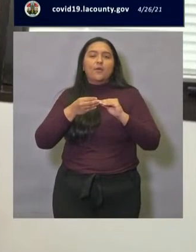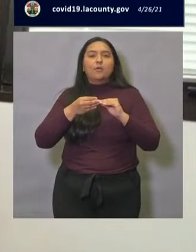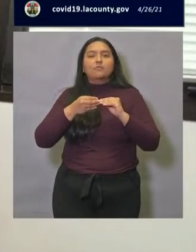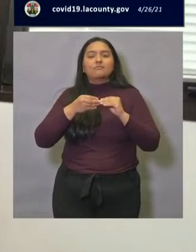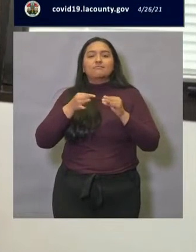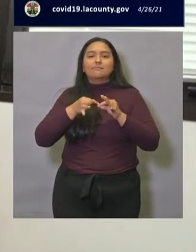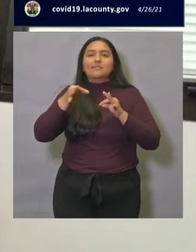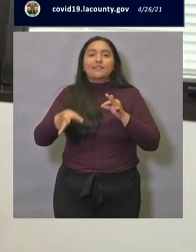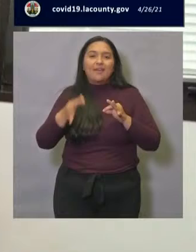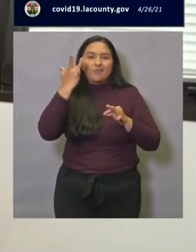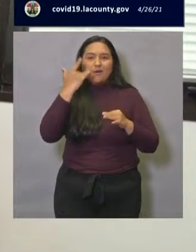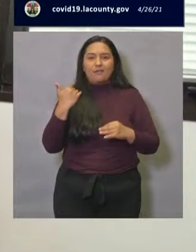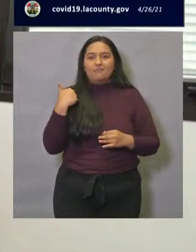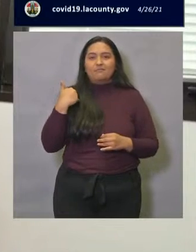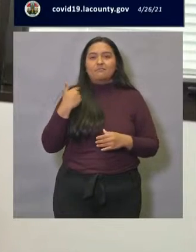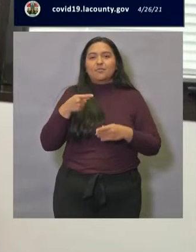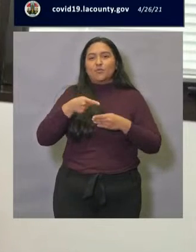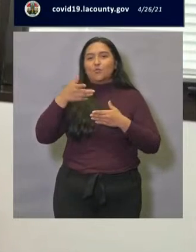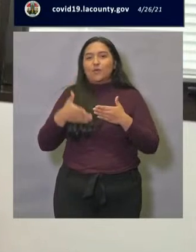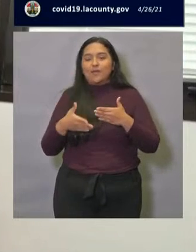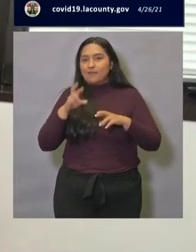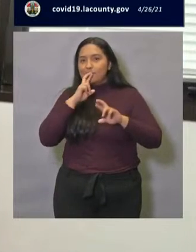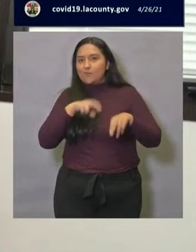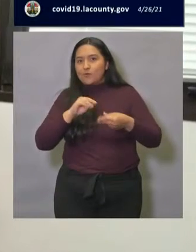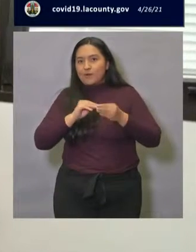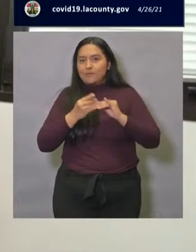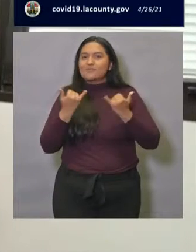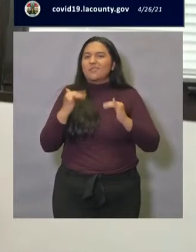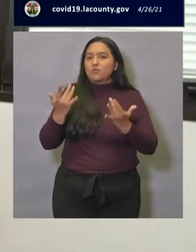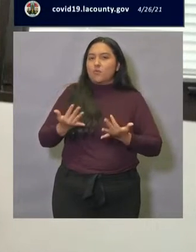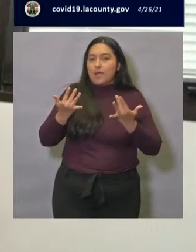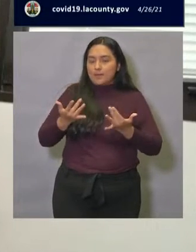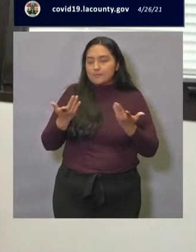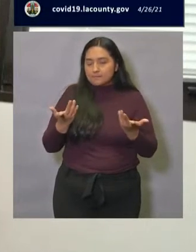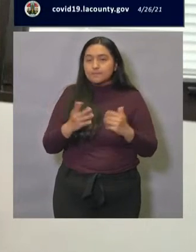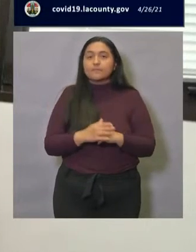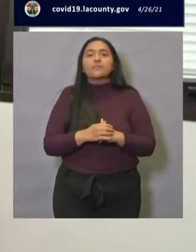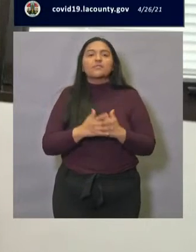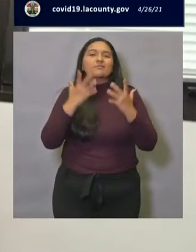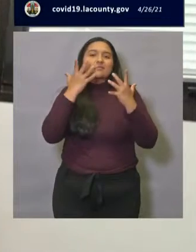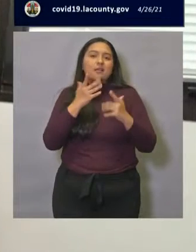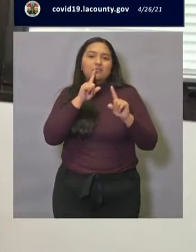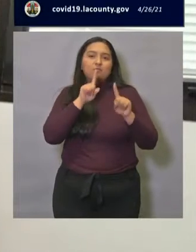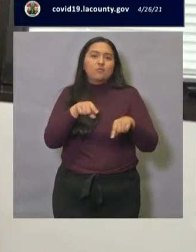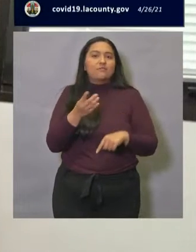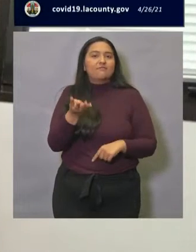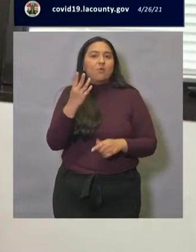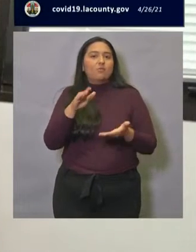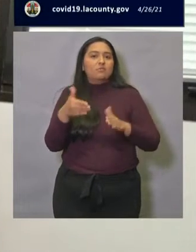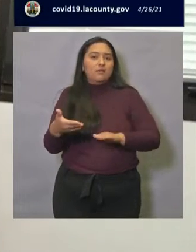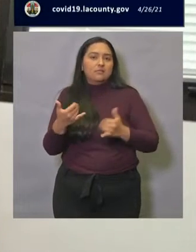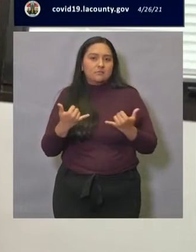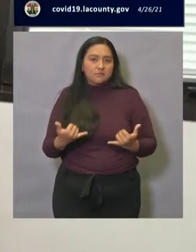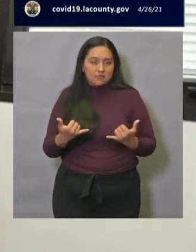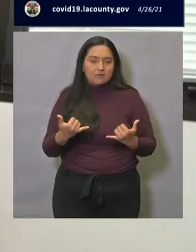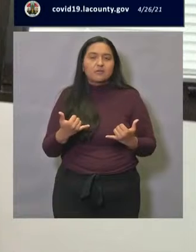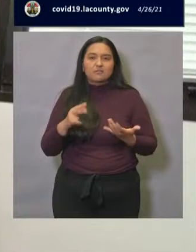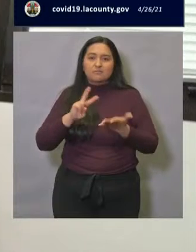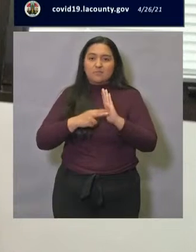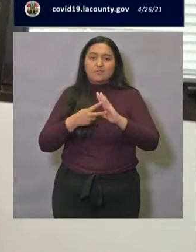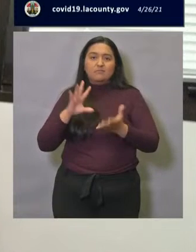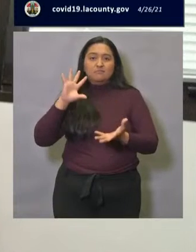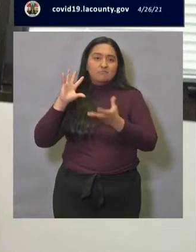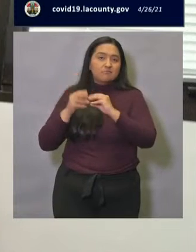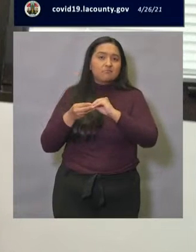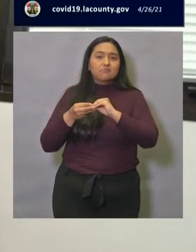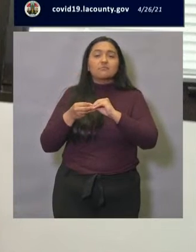el fin de semana. Nos da tristeza informar 4 muertes adicionales hoy. Esto eleva el número total de muertes